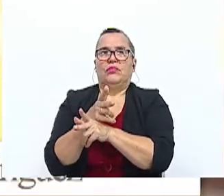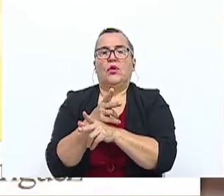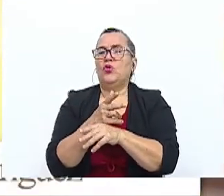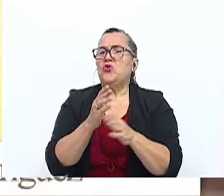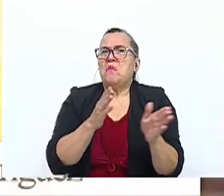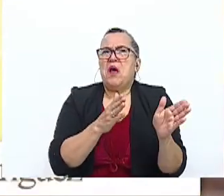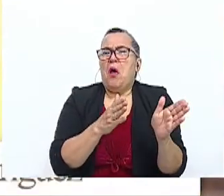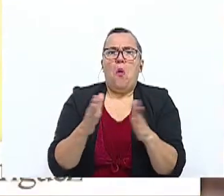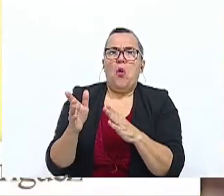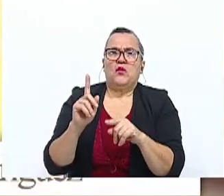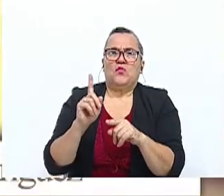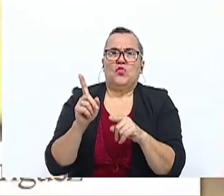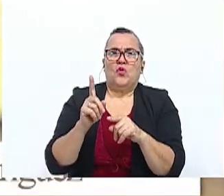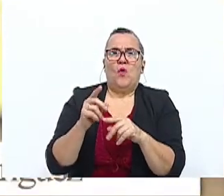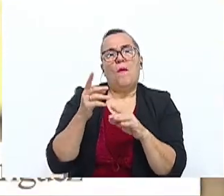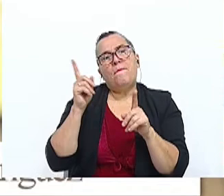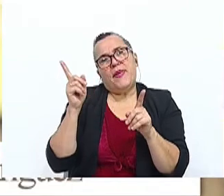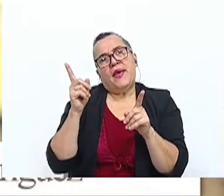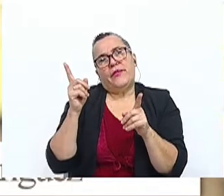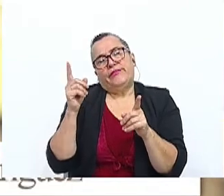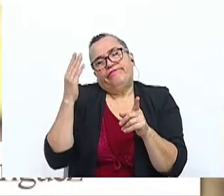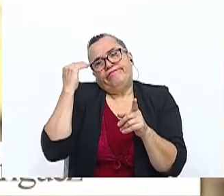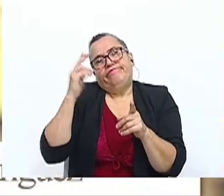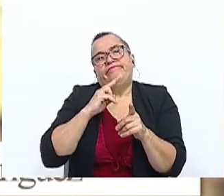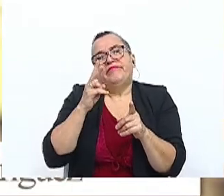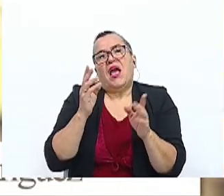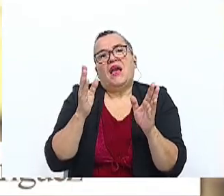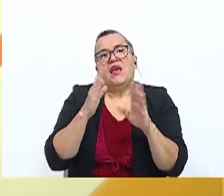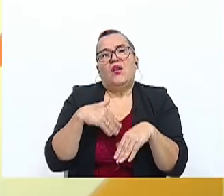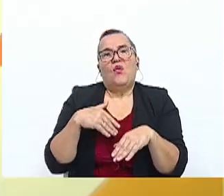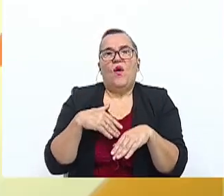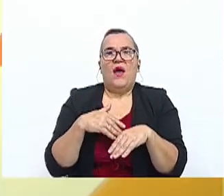orden, sino porque la verdad es que aquí no hay orden.